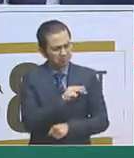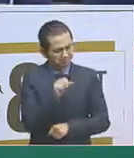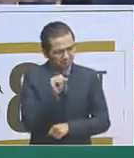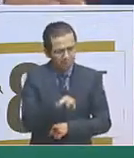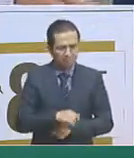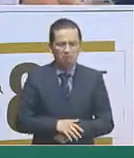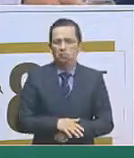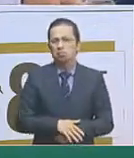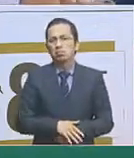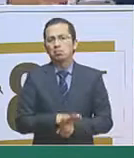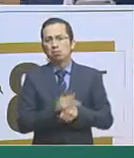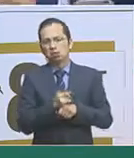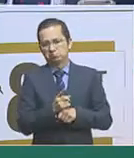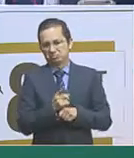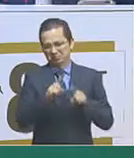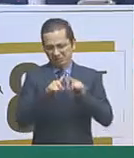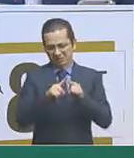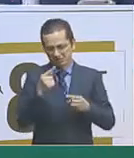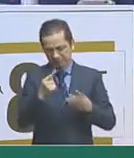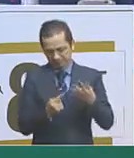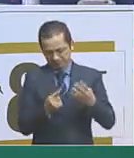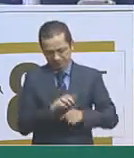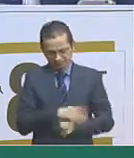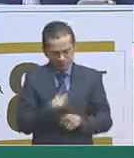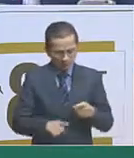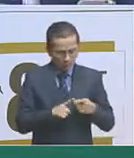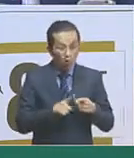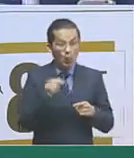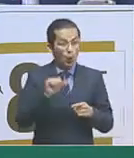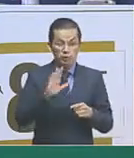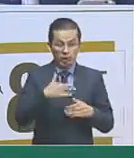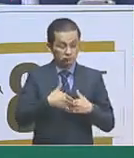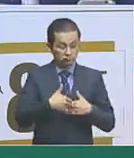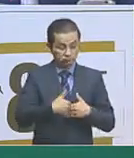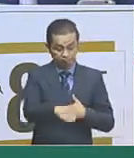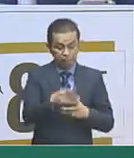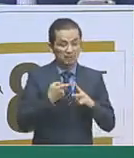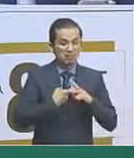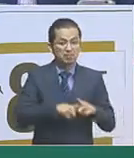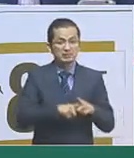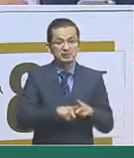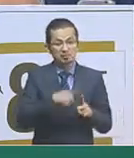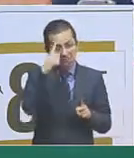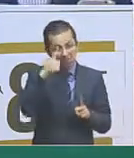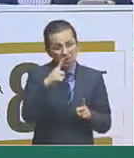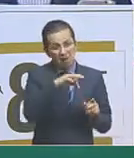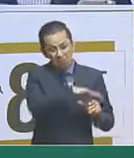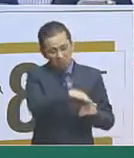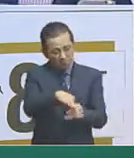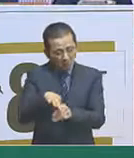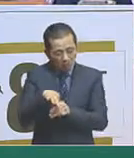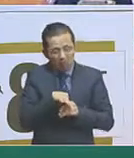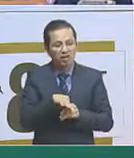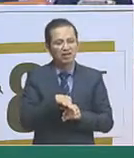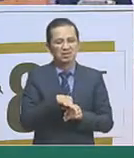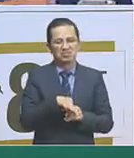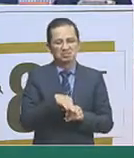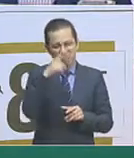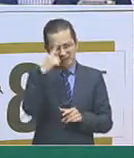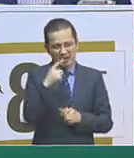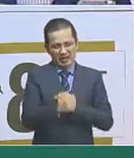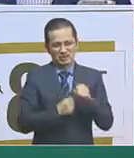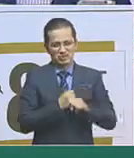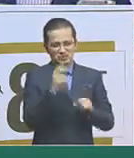proceso electoral federal 2017 2018 y el día ya llegó